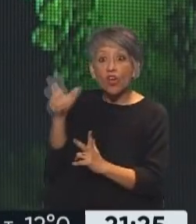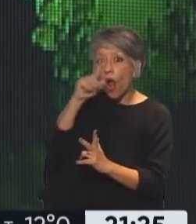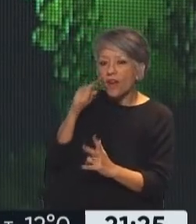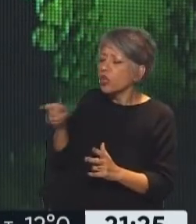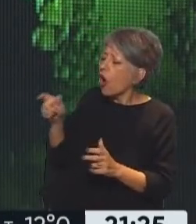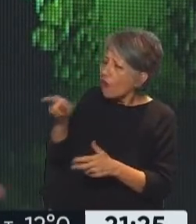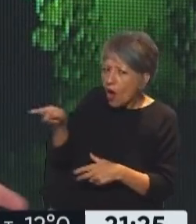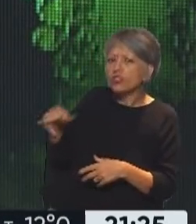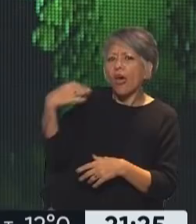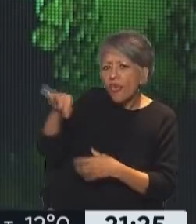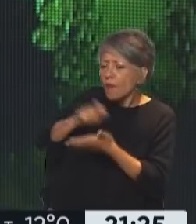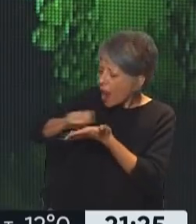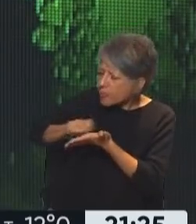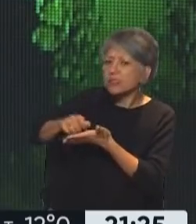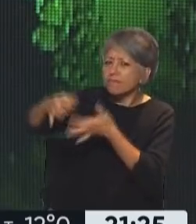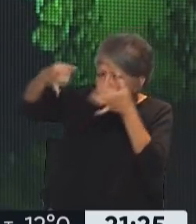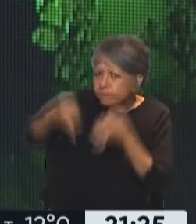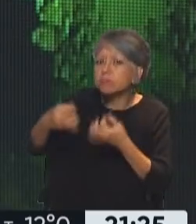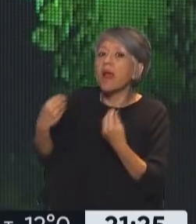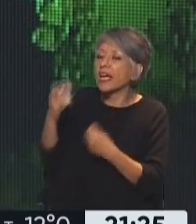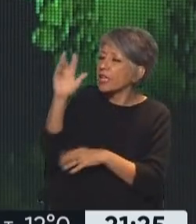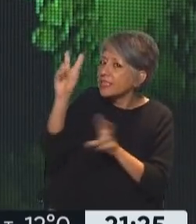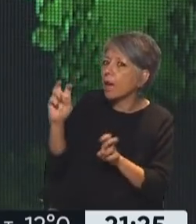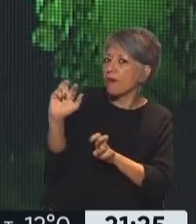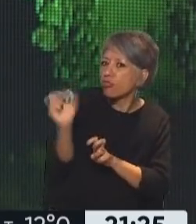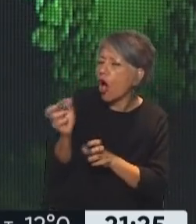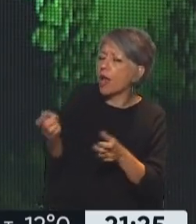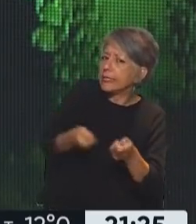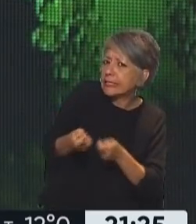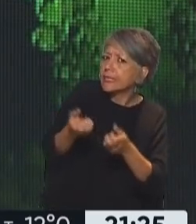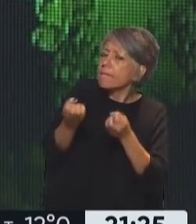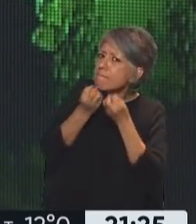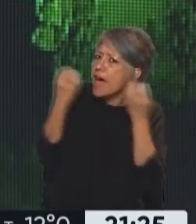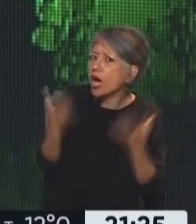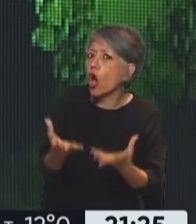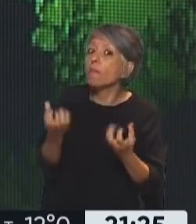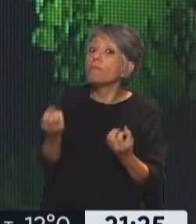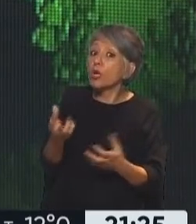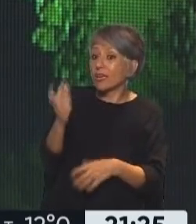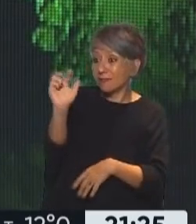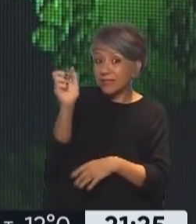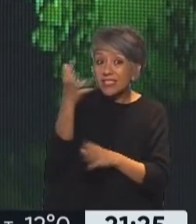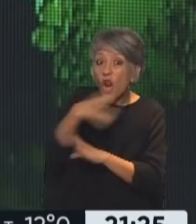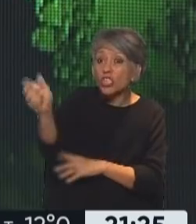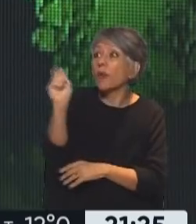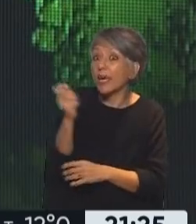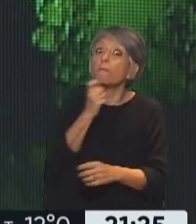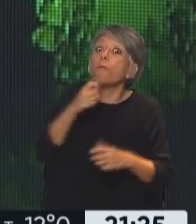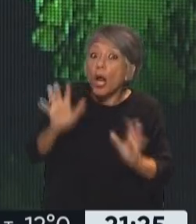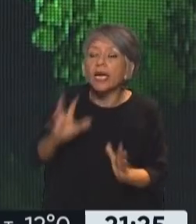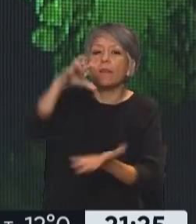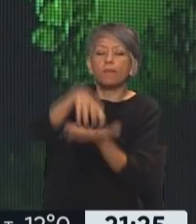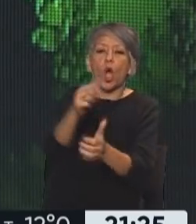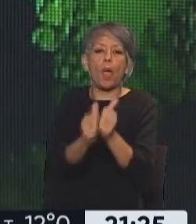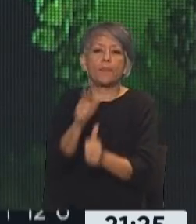la lapicera para poder administrar mejor los dólares, porque los dólares están yendo, por ejemplo, de la mano de Techint. Bueno, veremos de